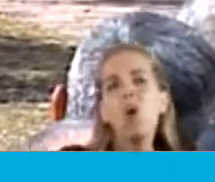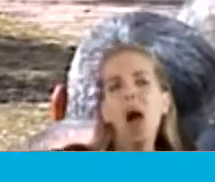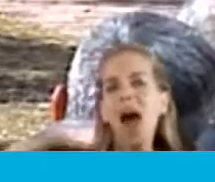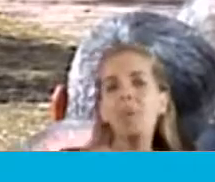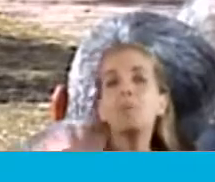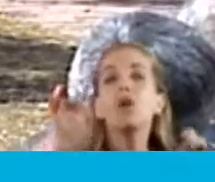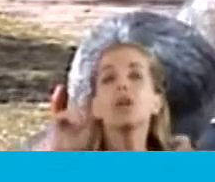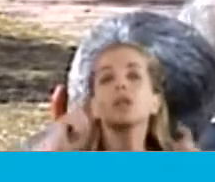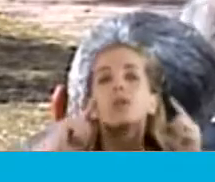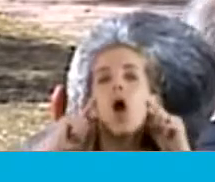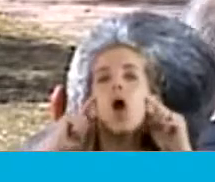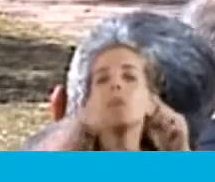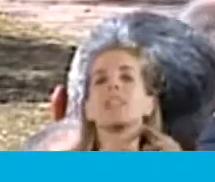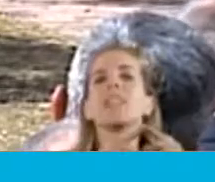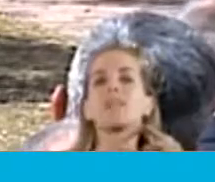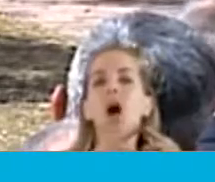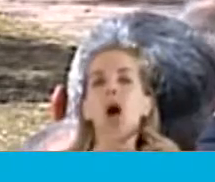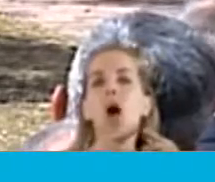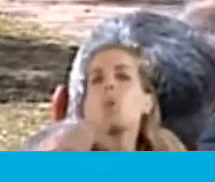libertad.